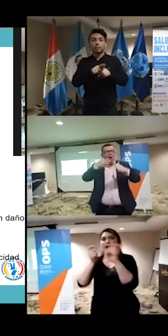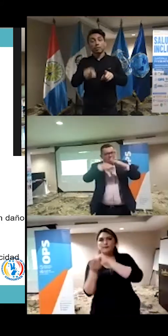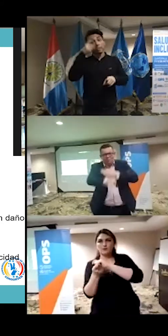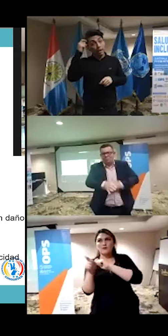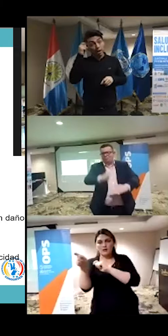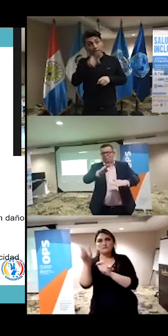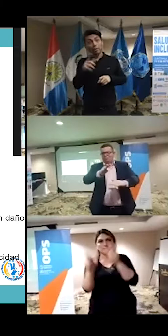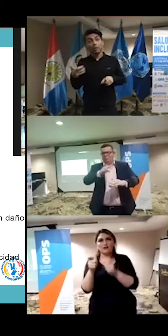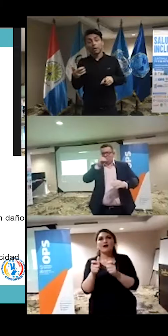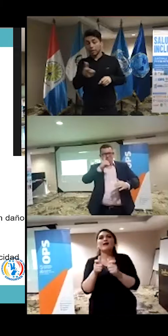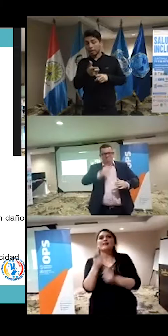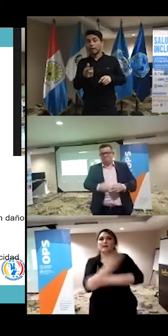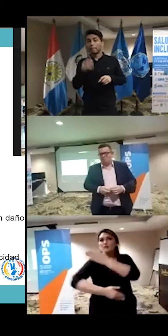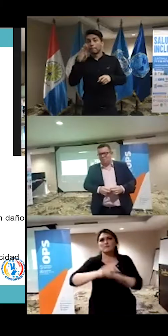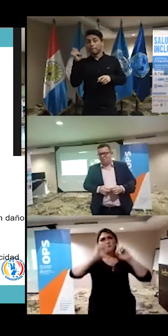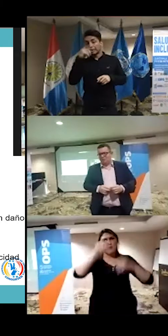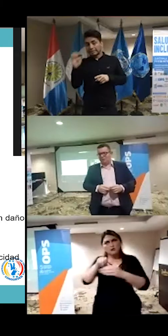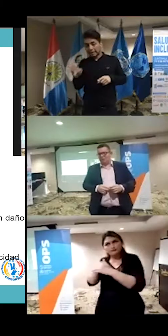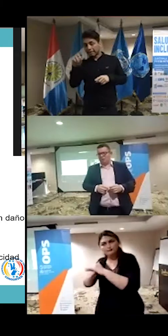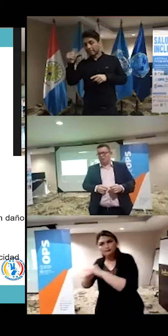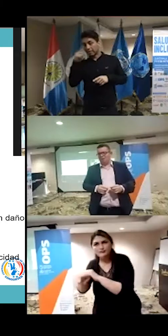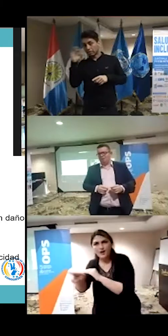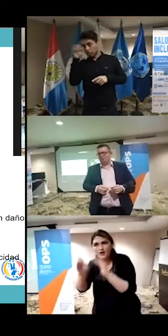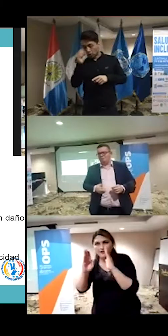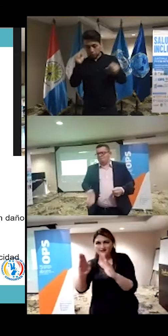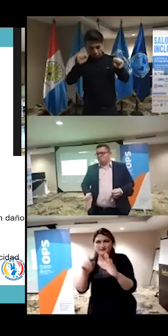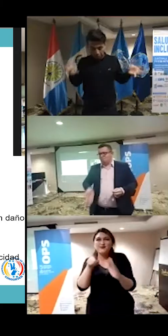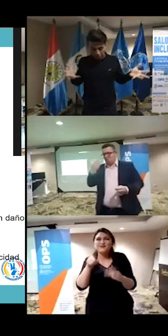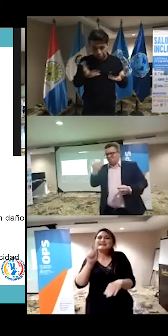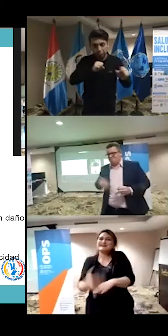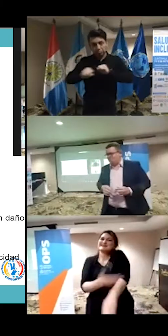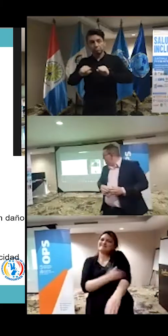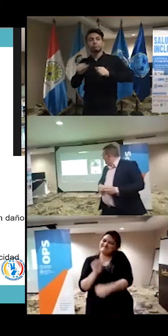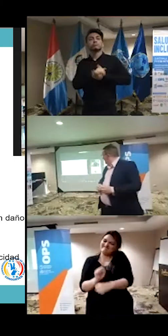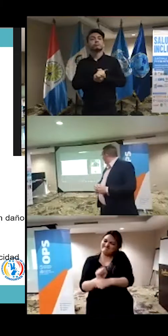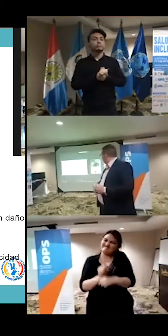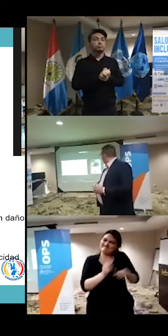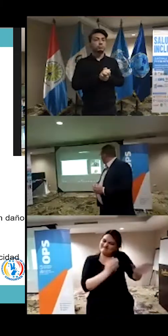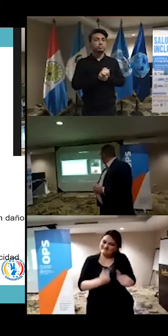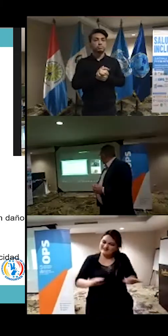con base de datos desagregados permite generar este tipo de acciones.